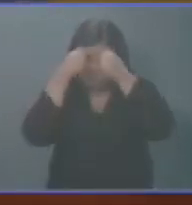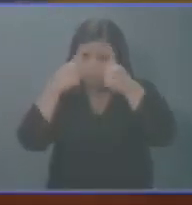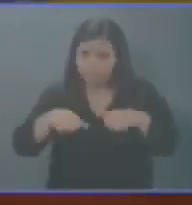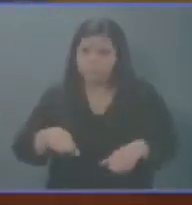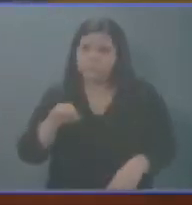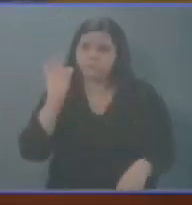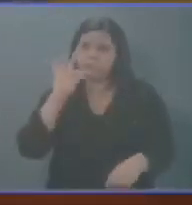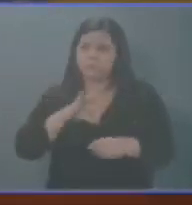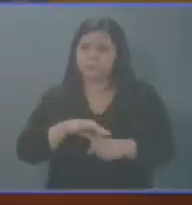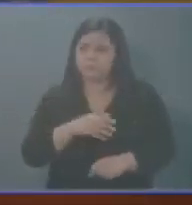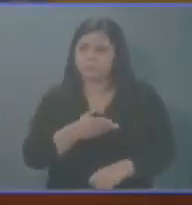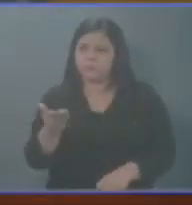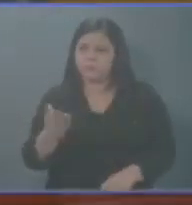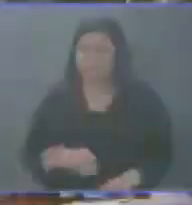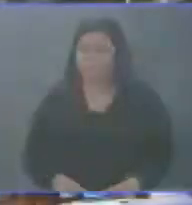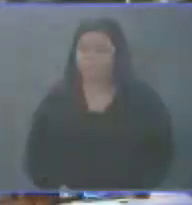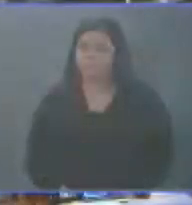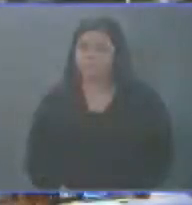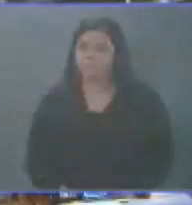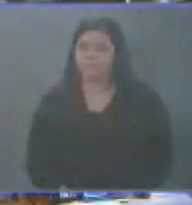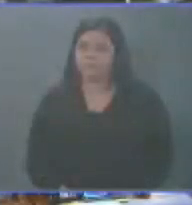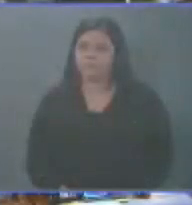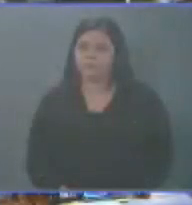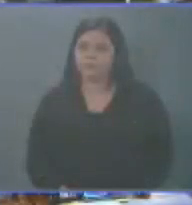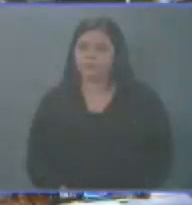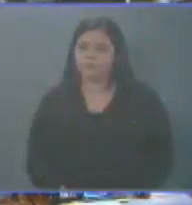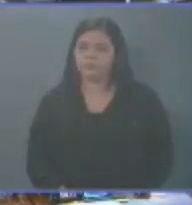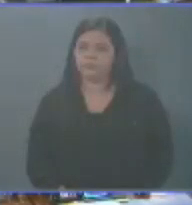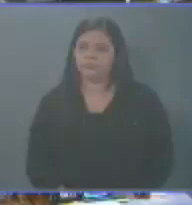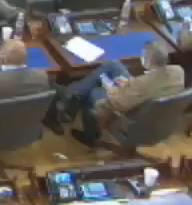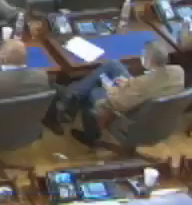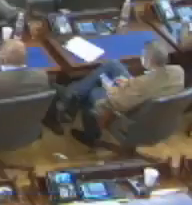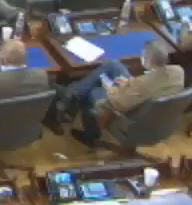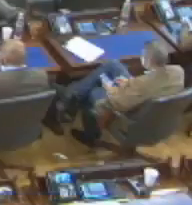con el llamamiento que he leído, por favor, votar.